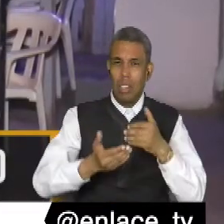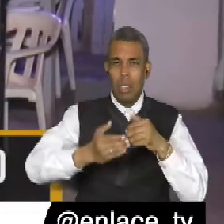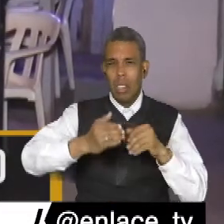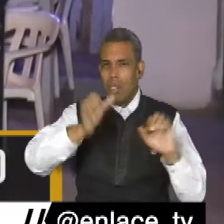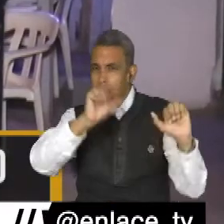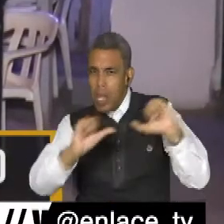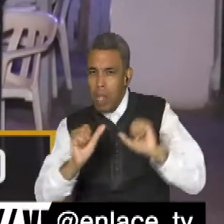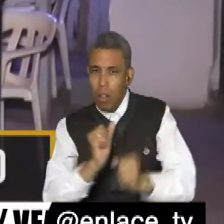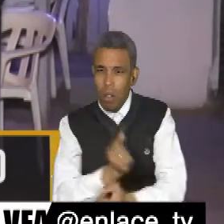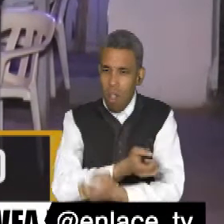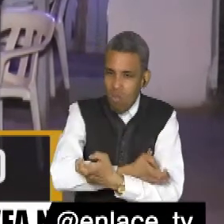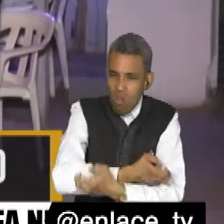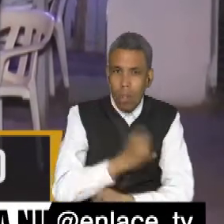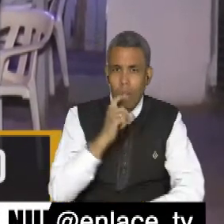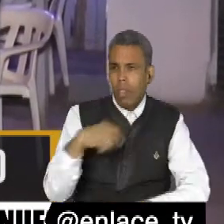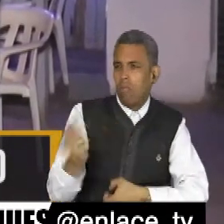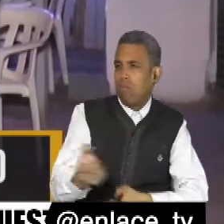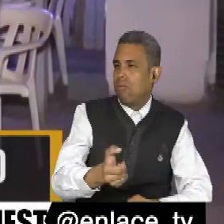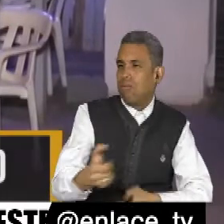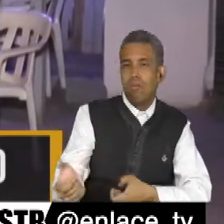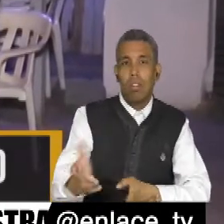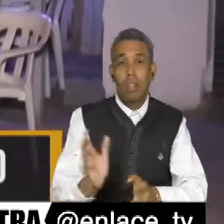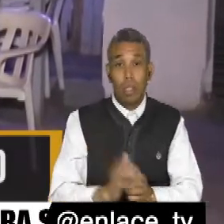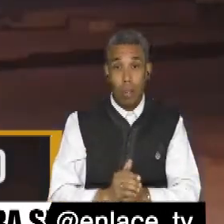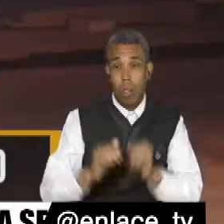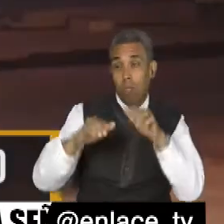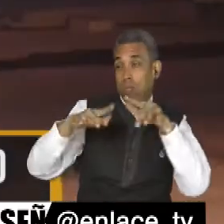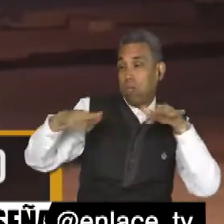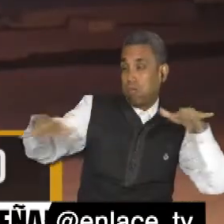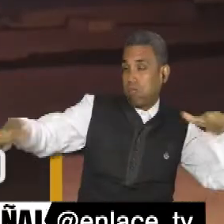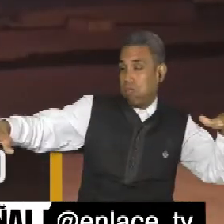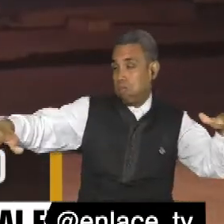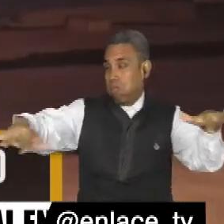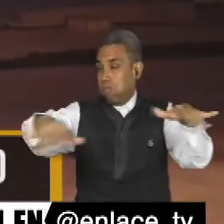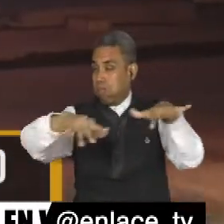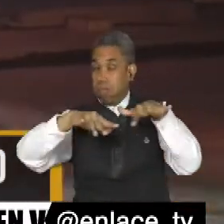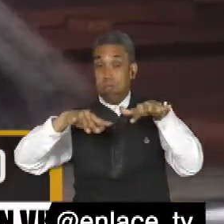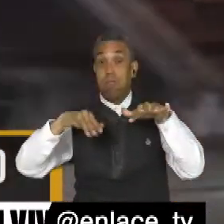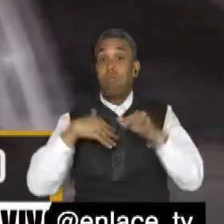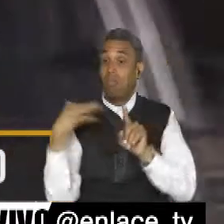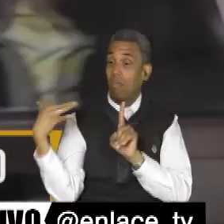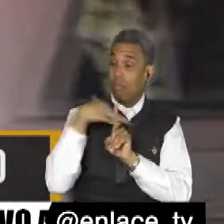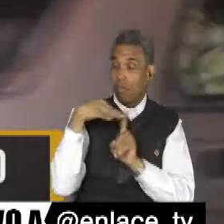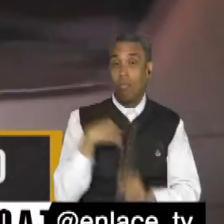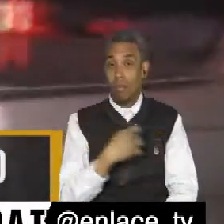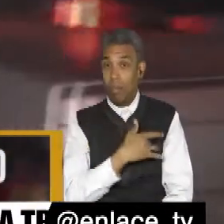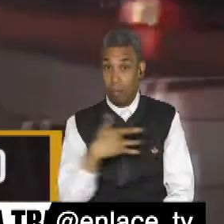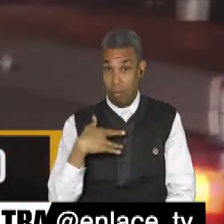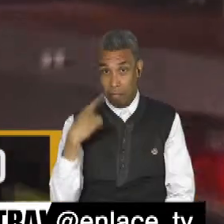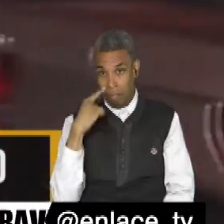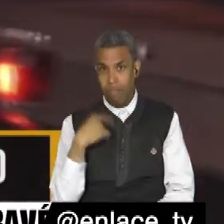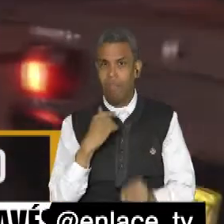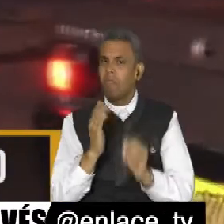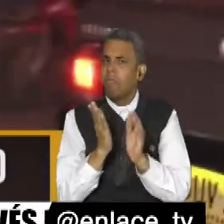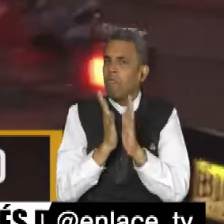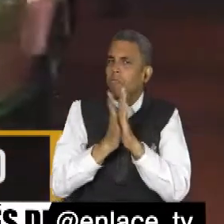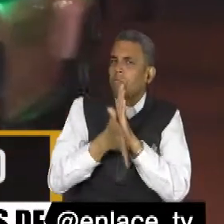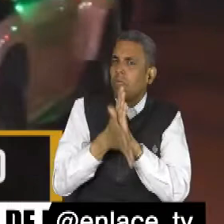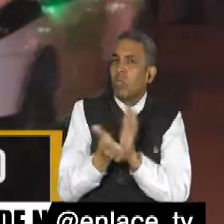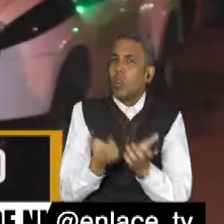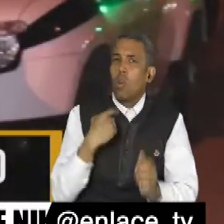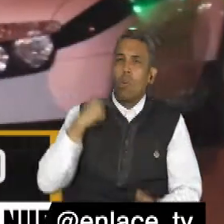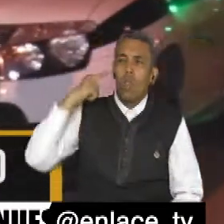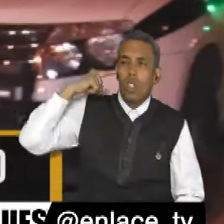Es por ello que la Administración Municipal, a través de la Secretaría de Medio Ambiente, explica las afectaciones que tiene sobre los seres humanos